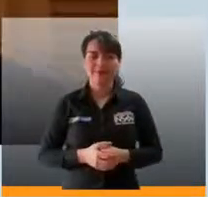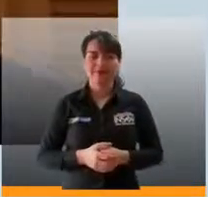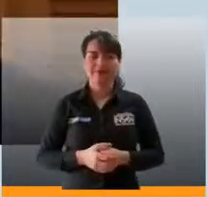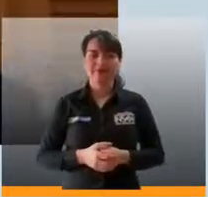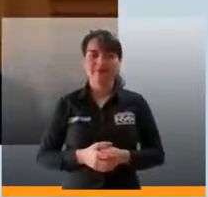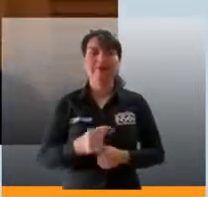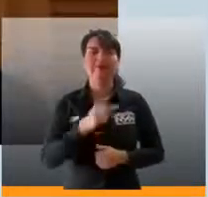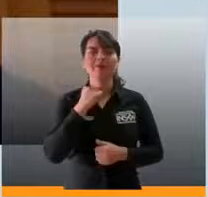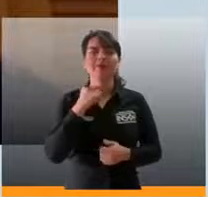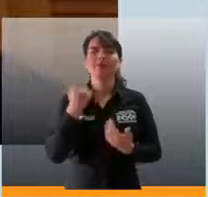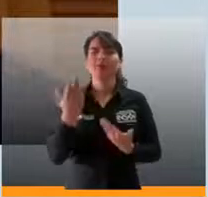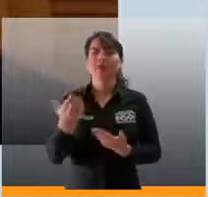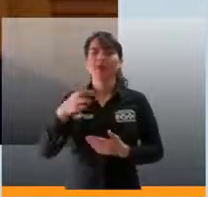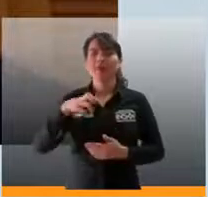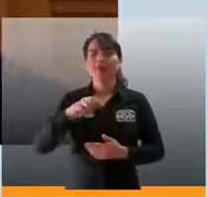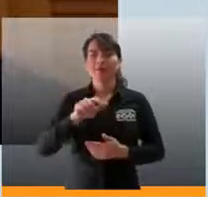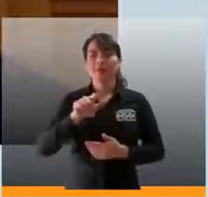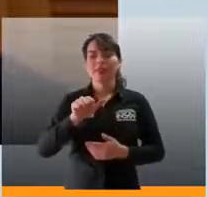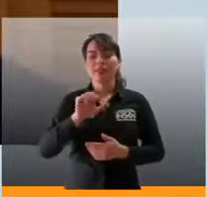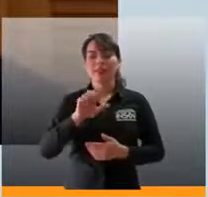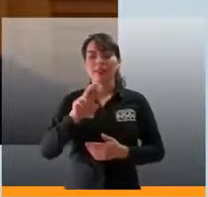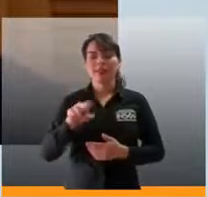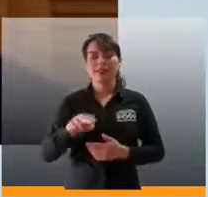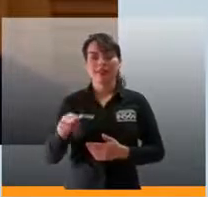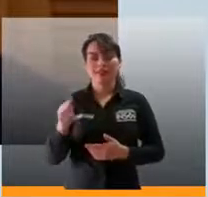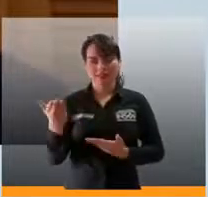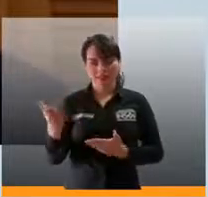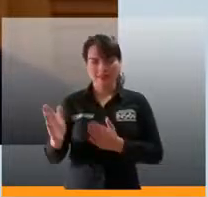Padre Peláez, cuéntenos un poco